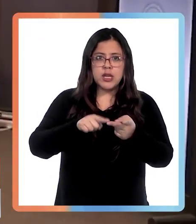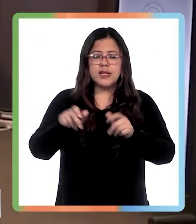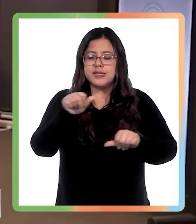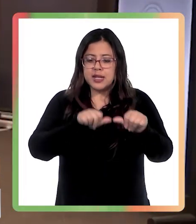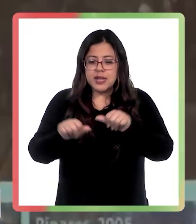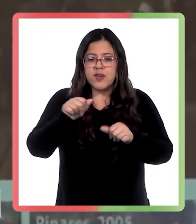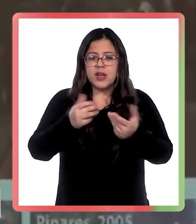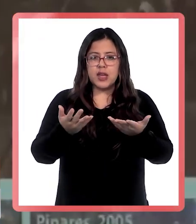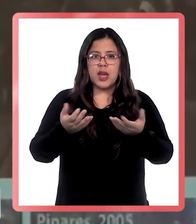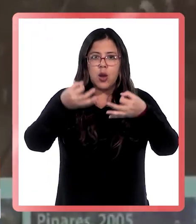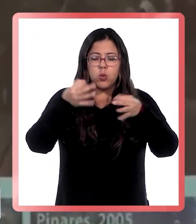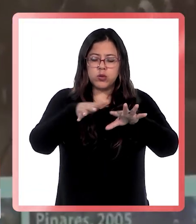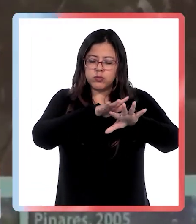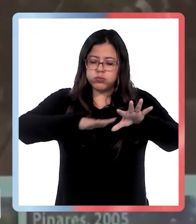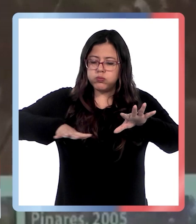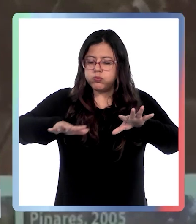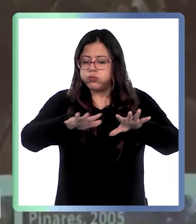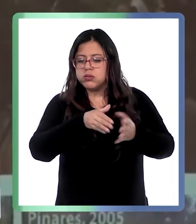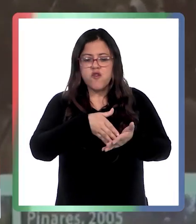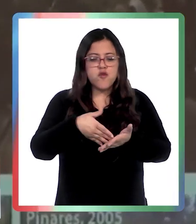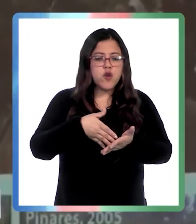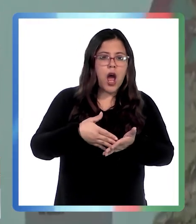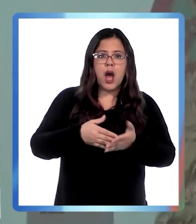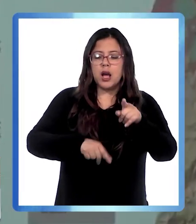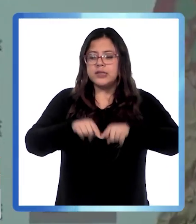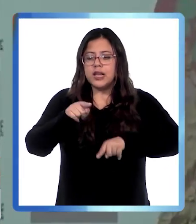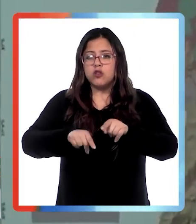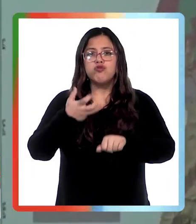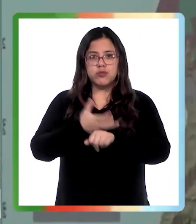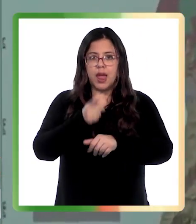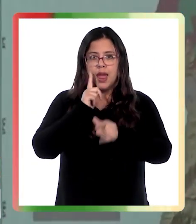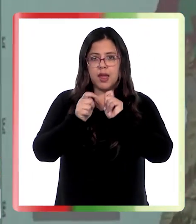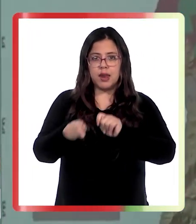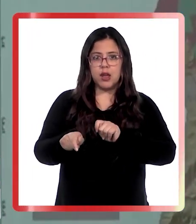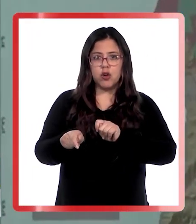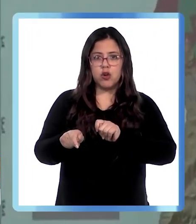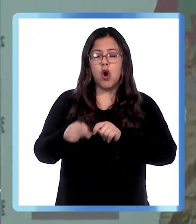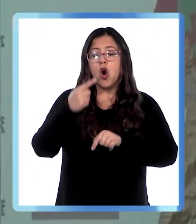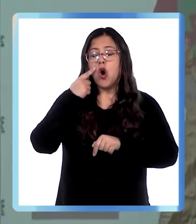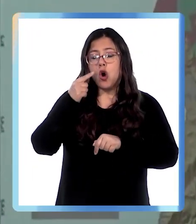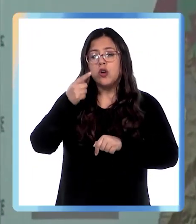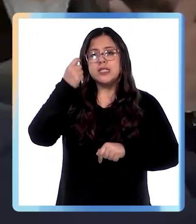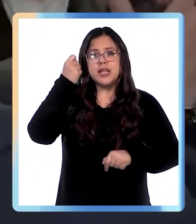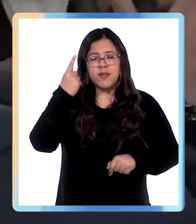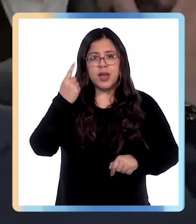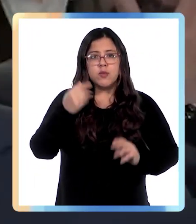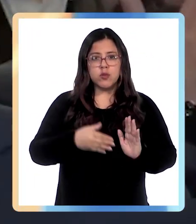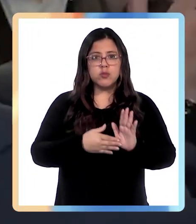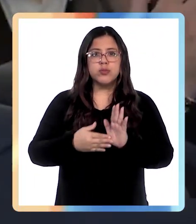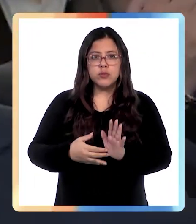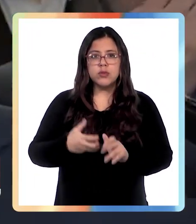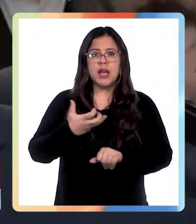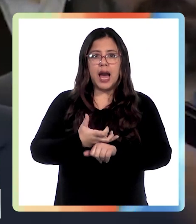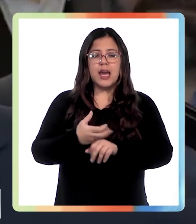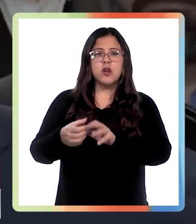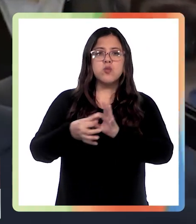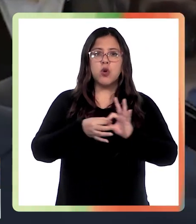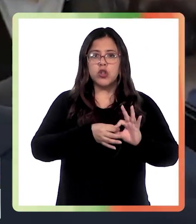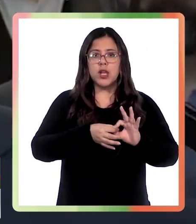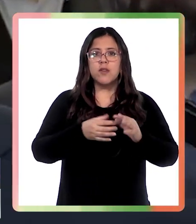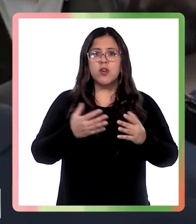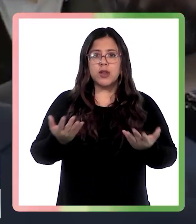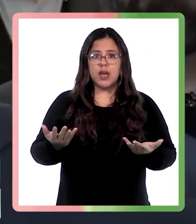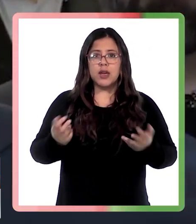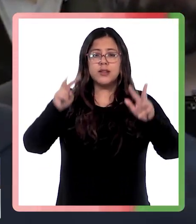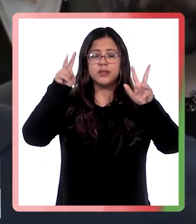científicos para crear un mapa de susceptibilidad que contiene un índice de riesgo sabemos la exposición que tenemos hoy día precisamente por la